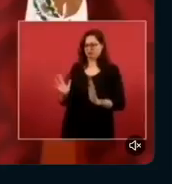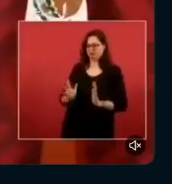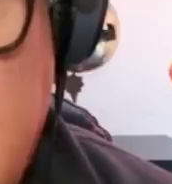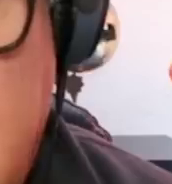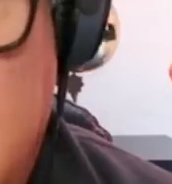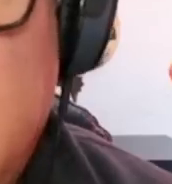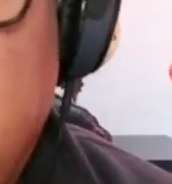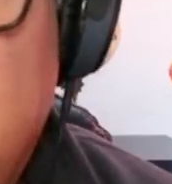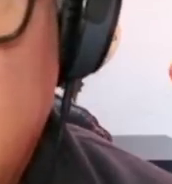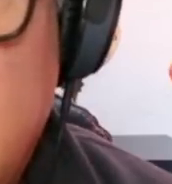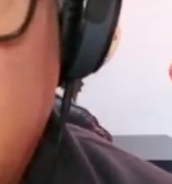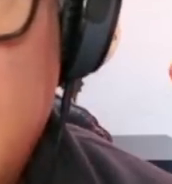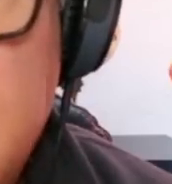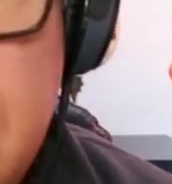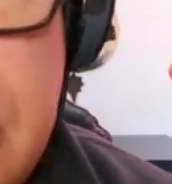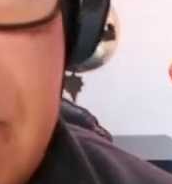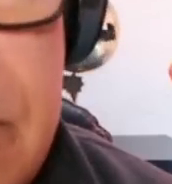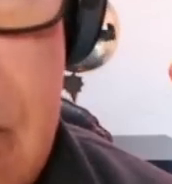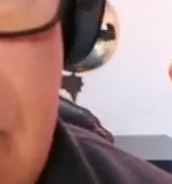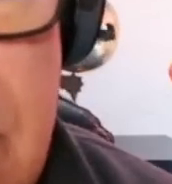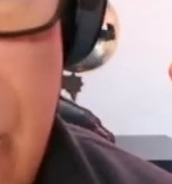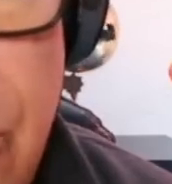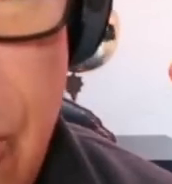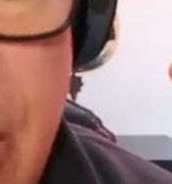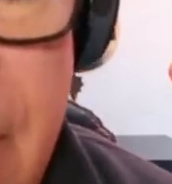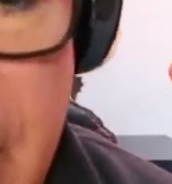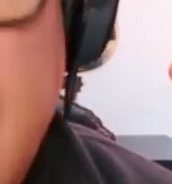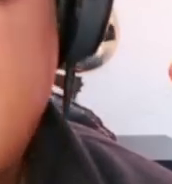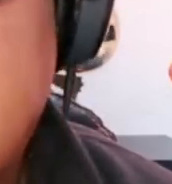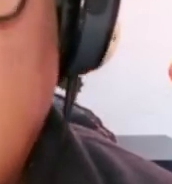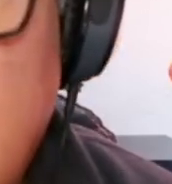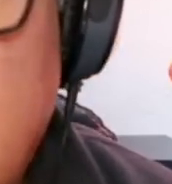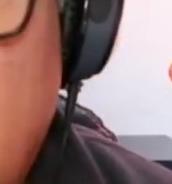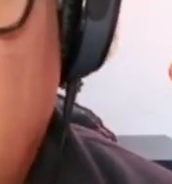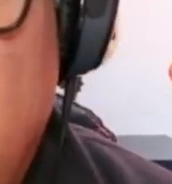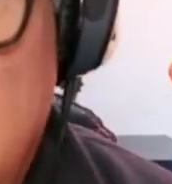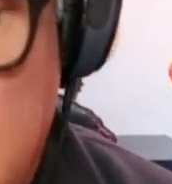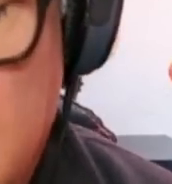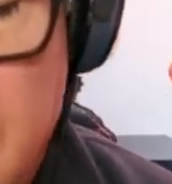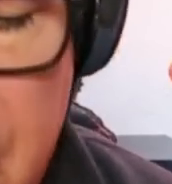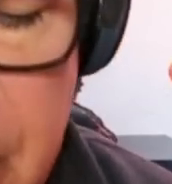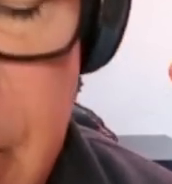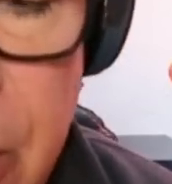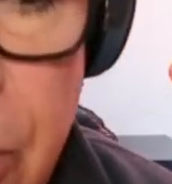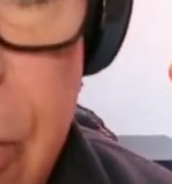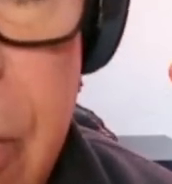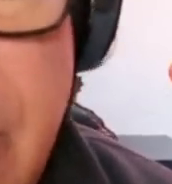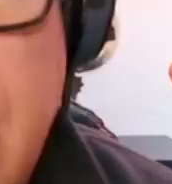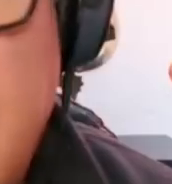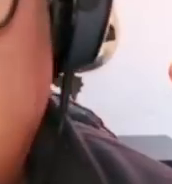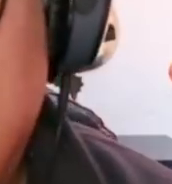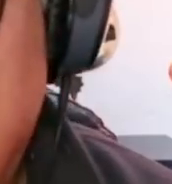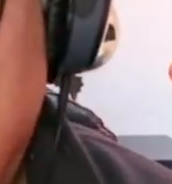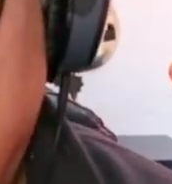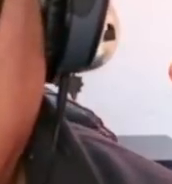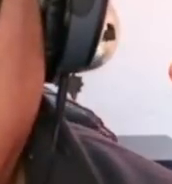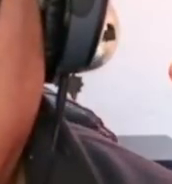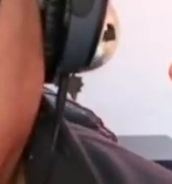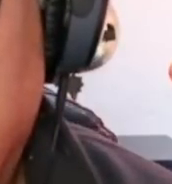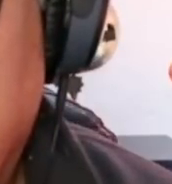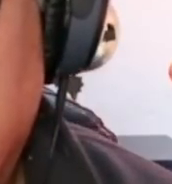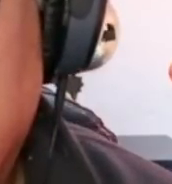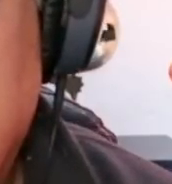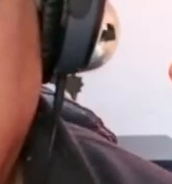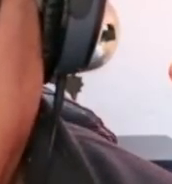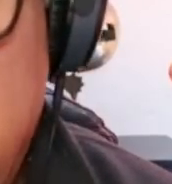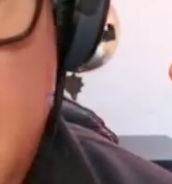conozco a Pedro Ferriz de Con, yo trabajé con Pedro Ferriz de Con, yo junto